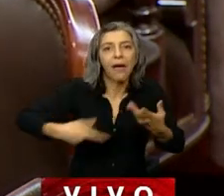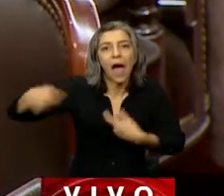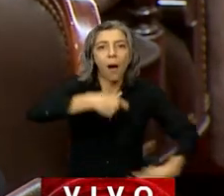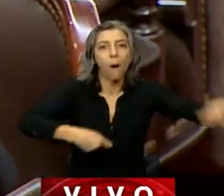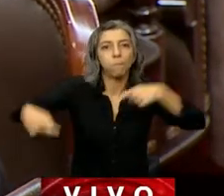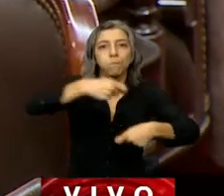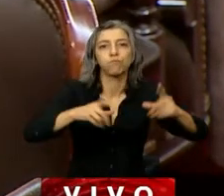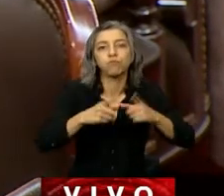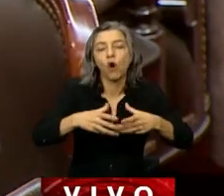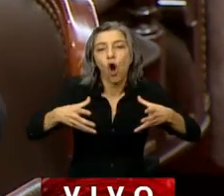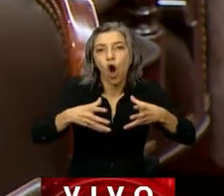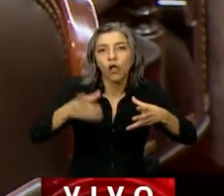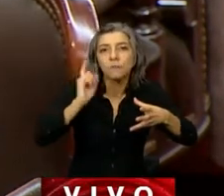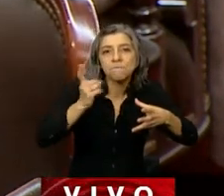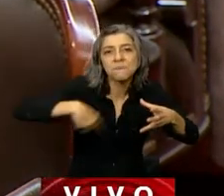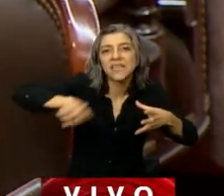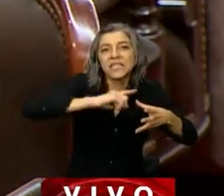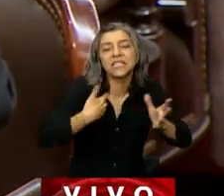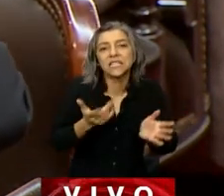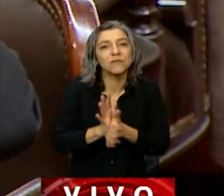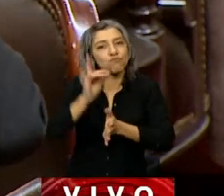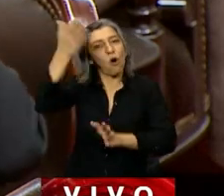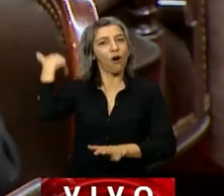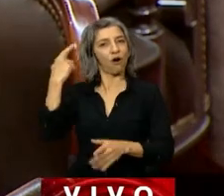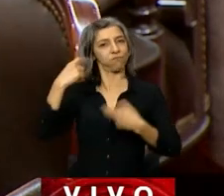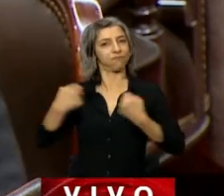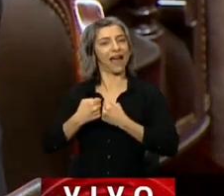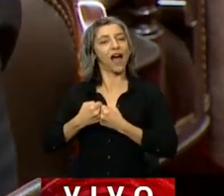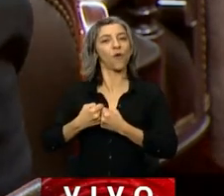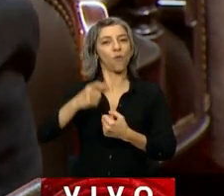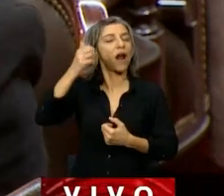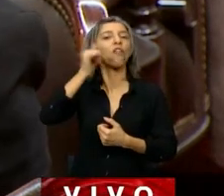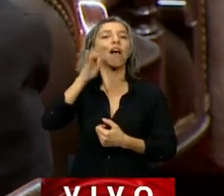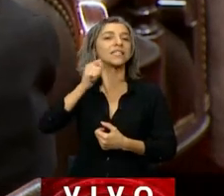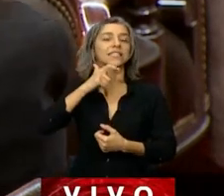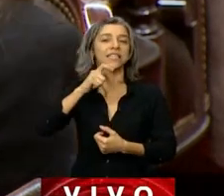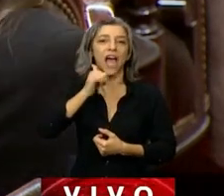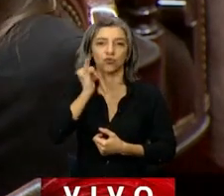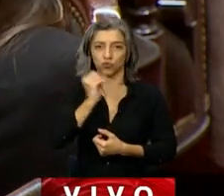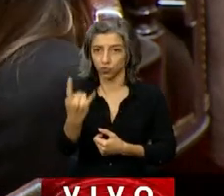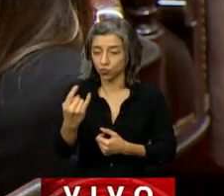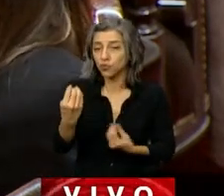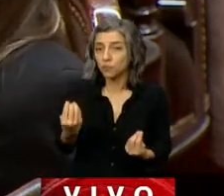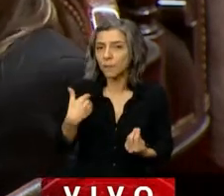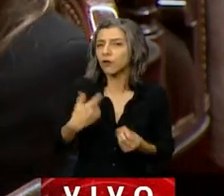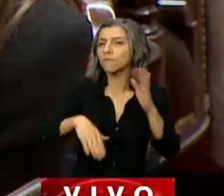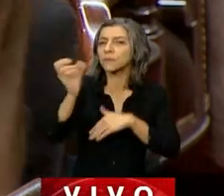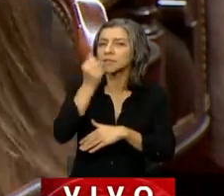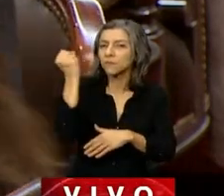como manda el proyecto y el acuerdo Escazú. Pero lo más grave aún, que hay algo